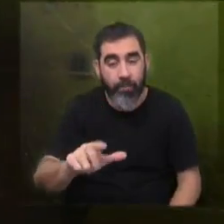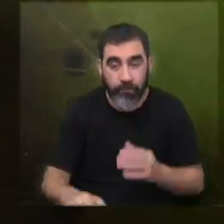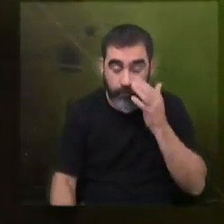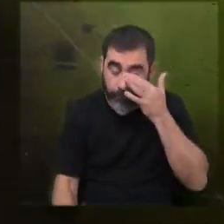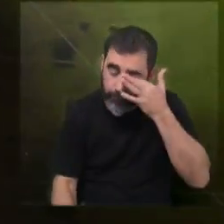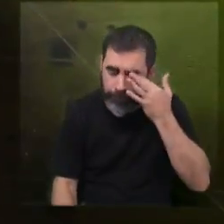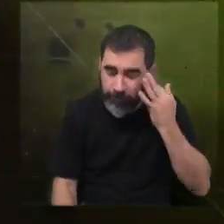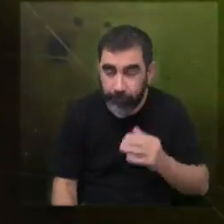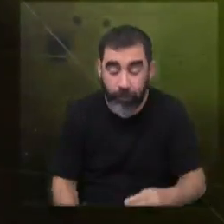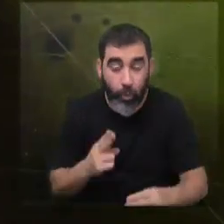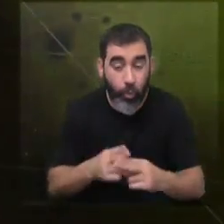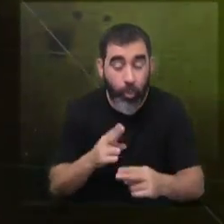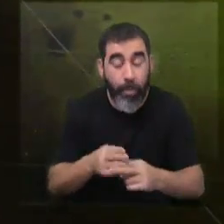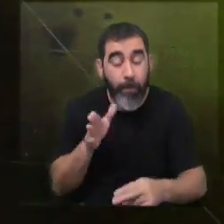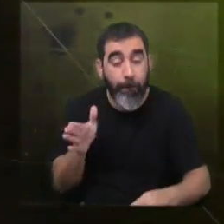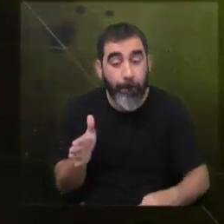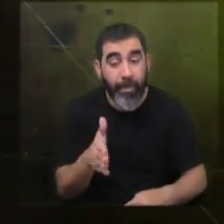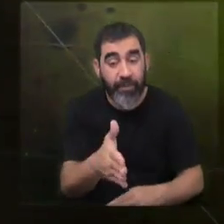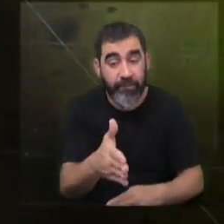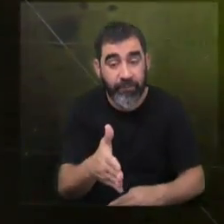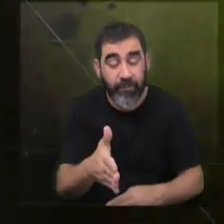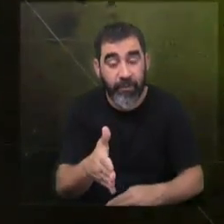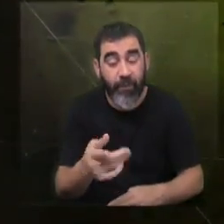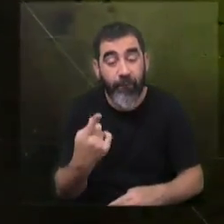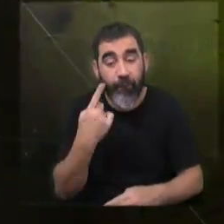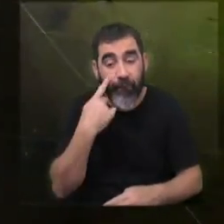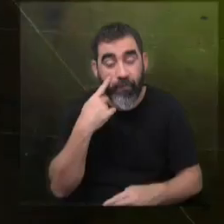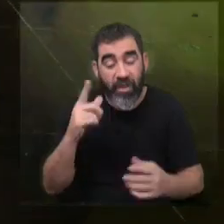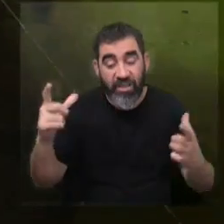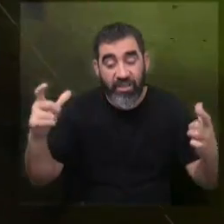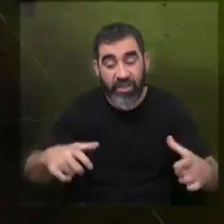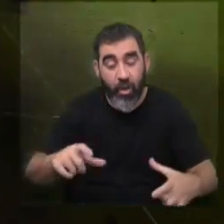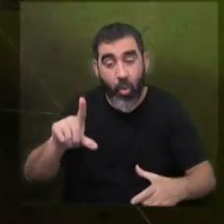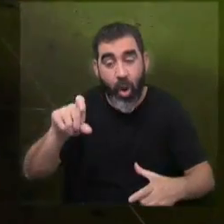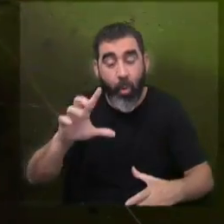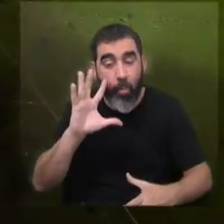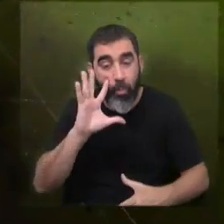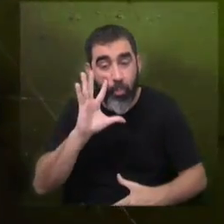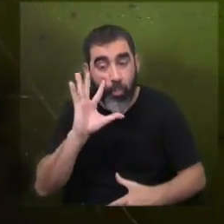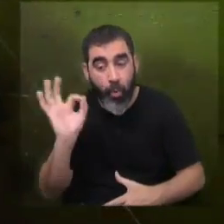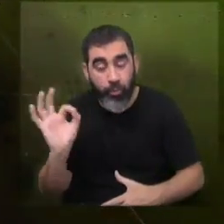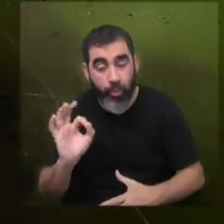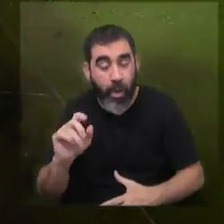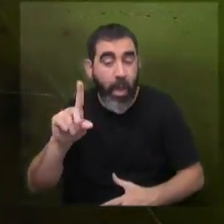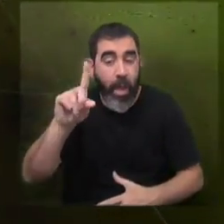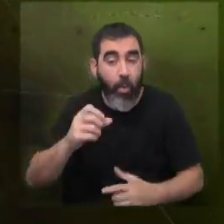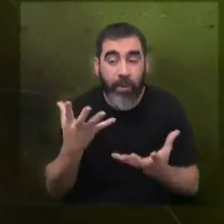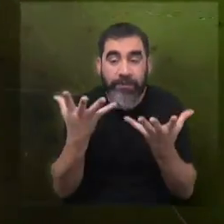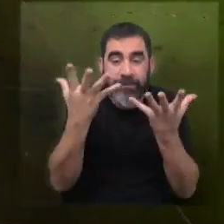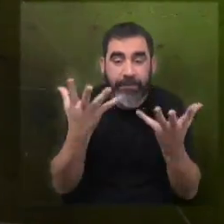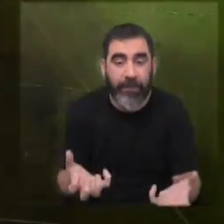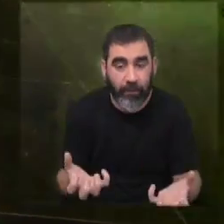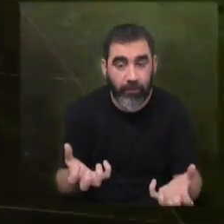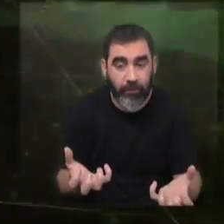se denomina así a un tipo de peces que viven en charcos de aguas temporales, o sea, charcos que se secan durante